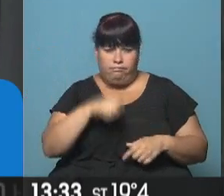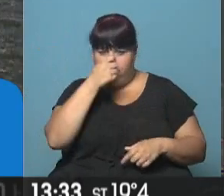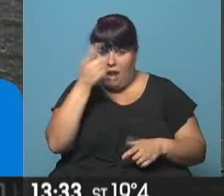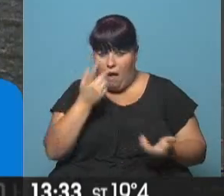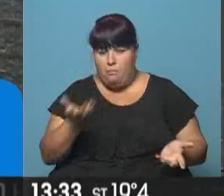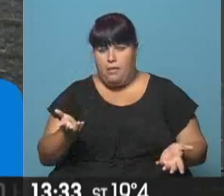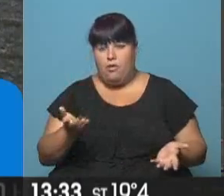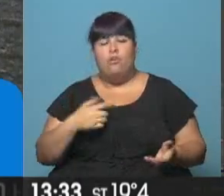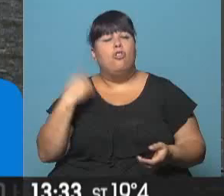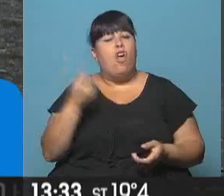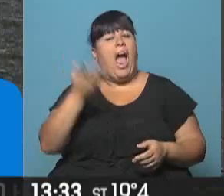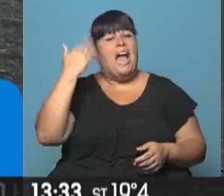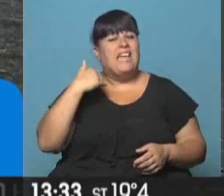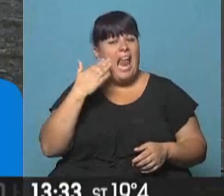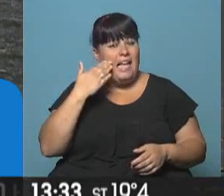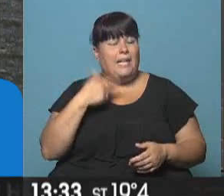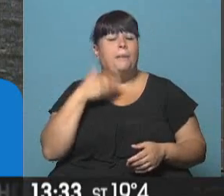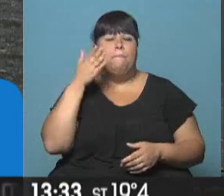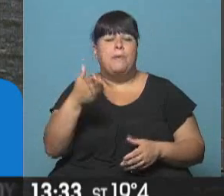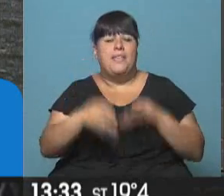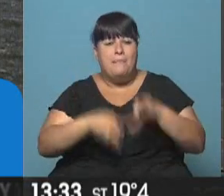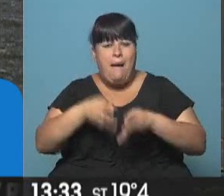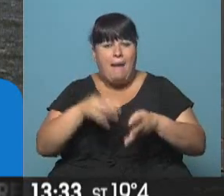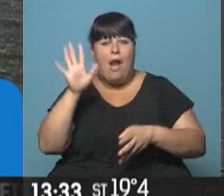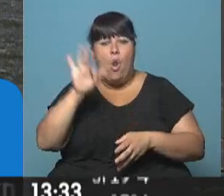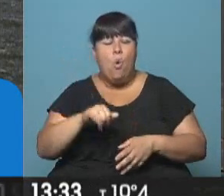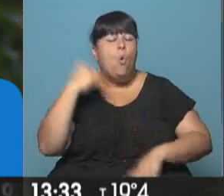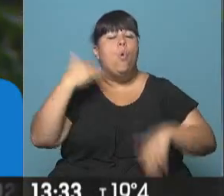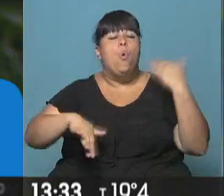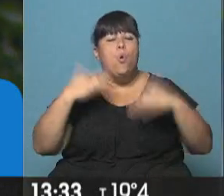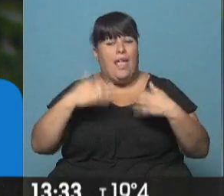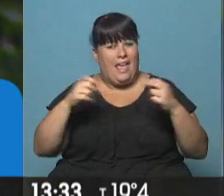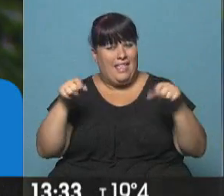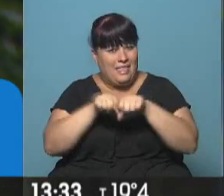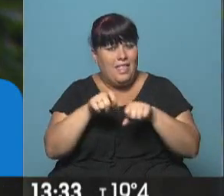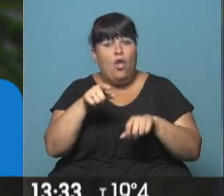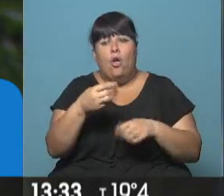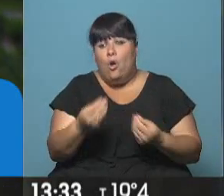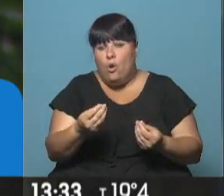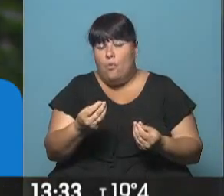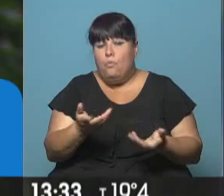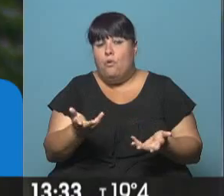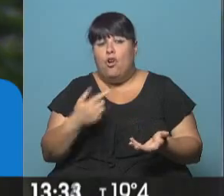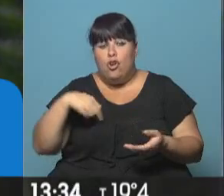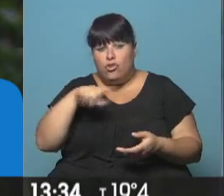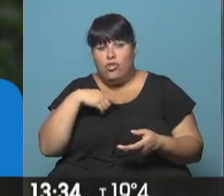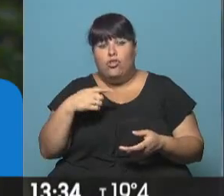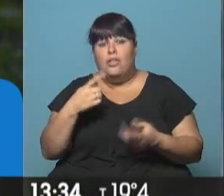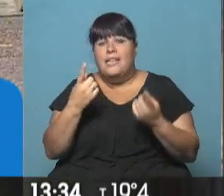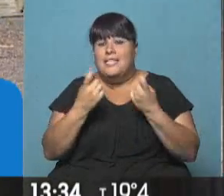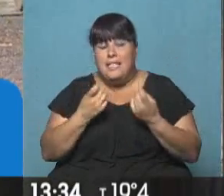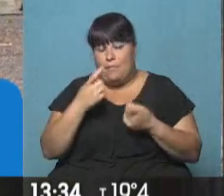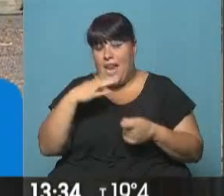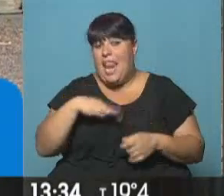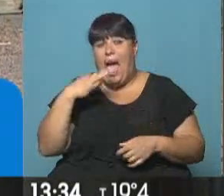inmediatamente. Nosotros desde ayer a la tarde que estamos pidiendo un grupo electrógeno con urgencia, porque nosotros dependemos, es